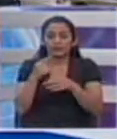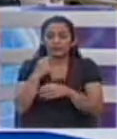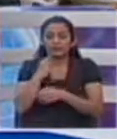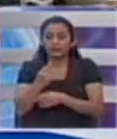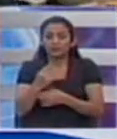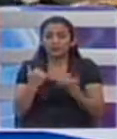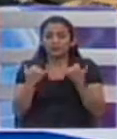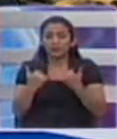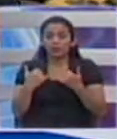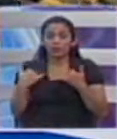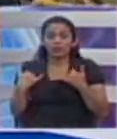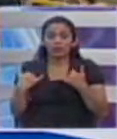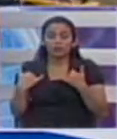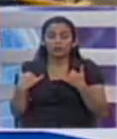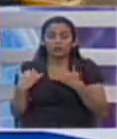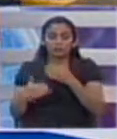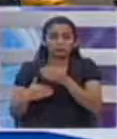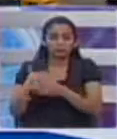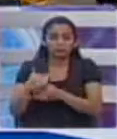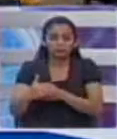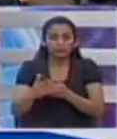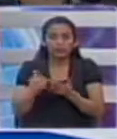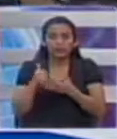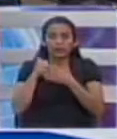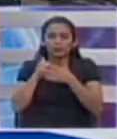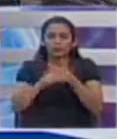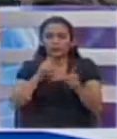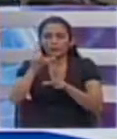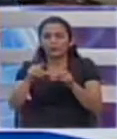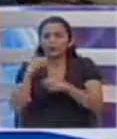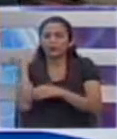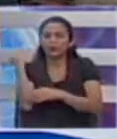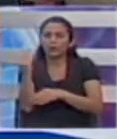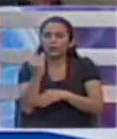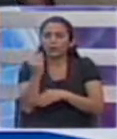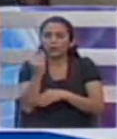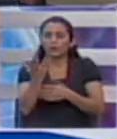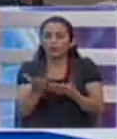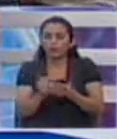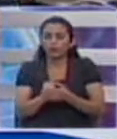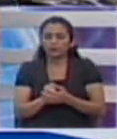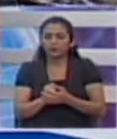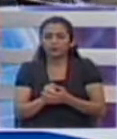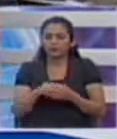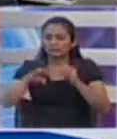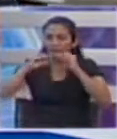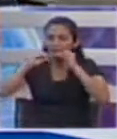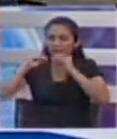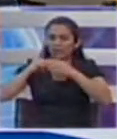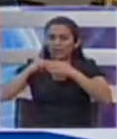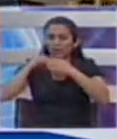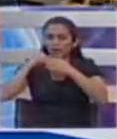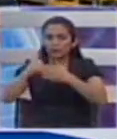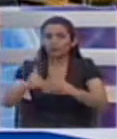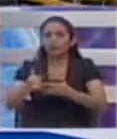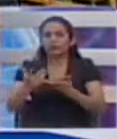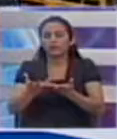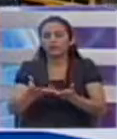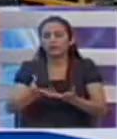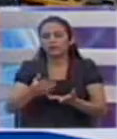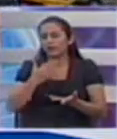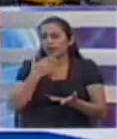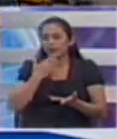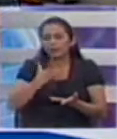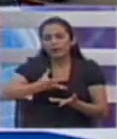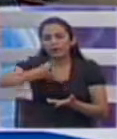estudiantes universitarios, quien más del 90% forman parte de las juntas receptoras del voto. El objetivo, generar un espacio de reflexión